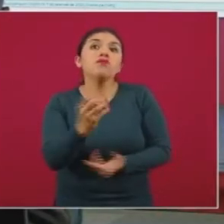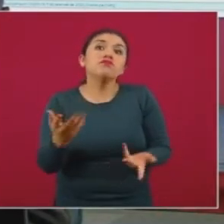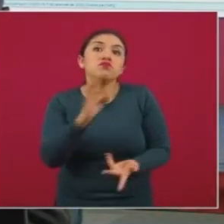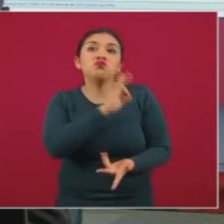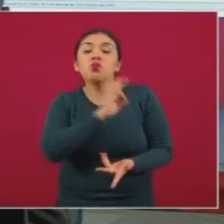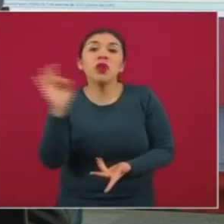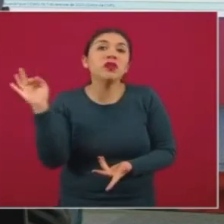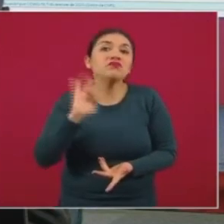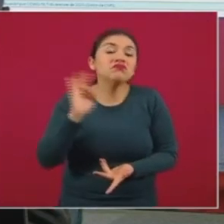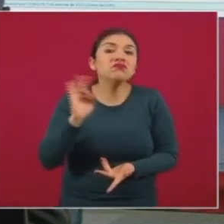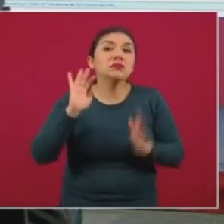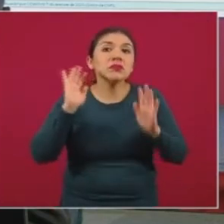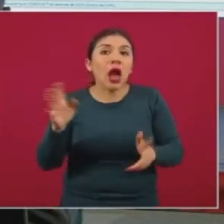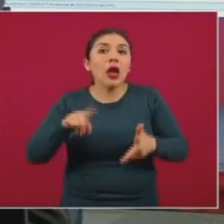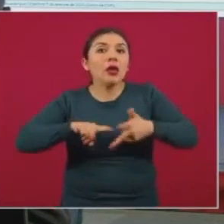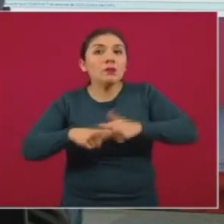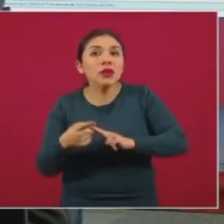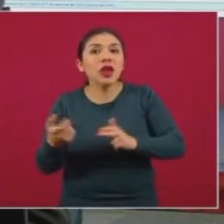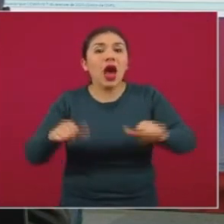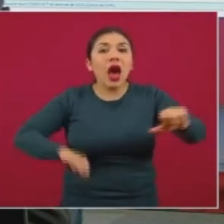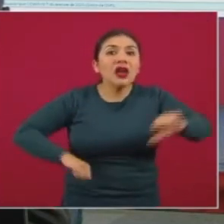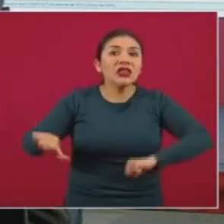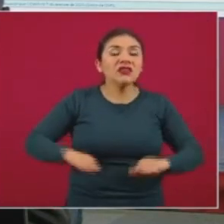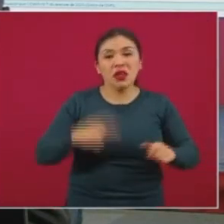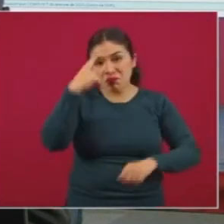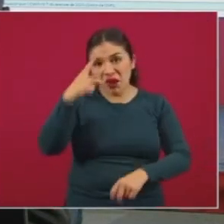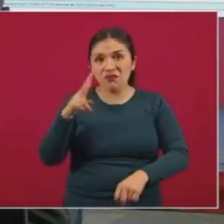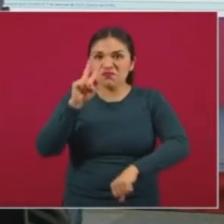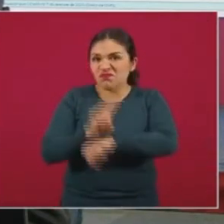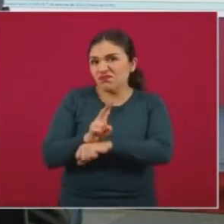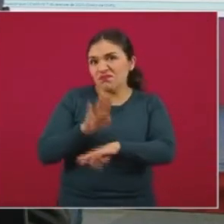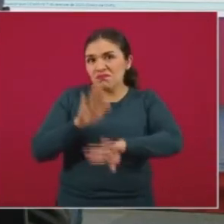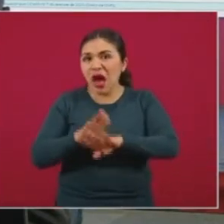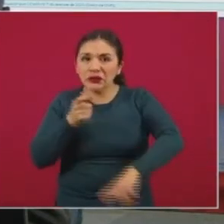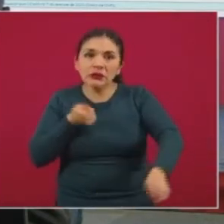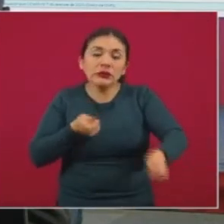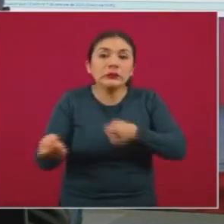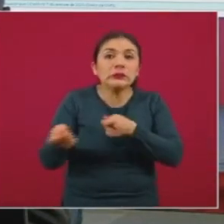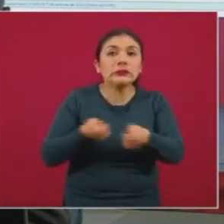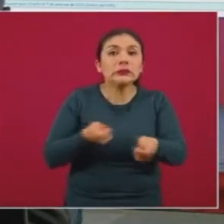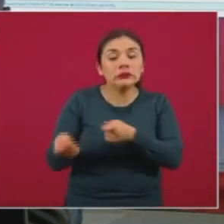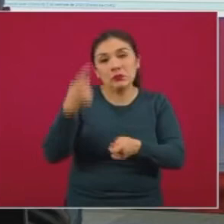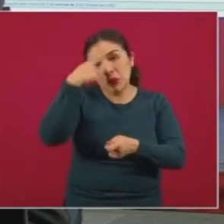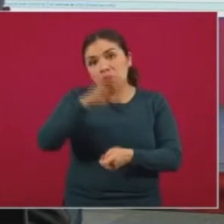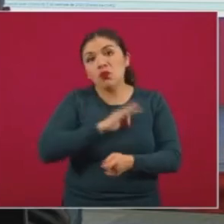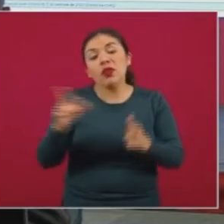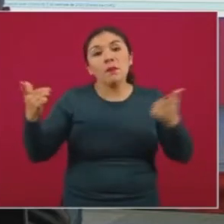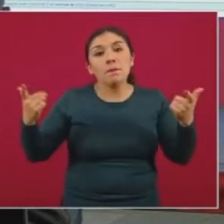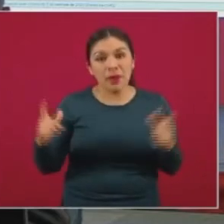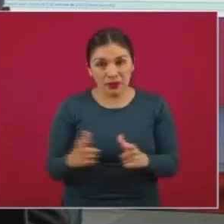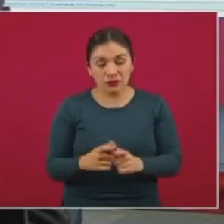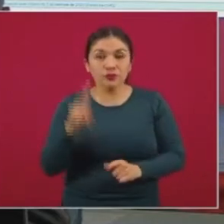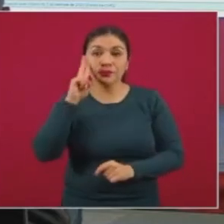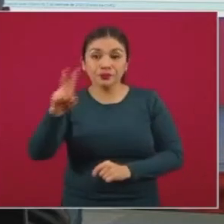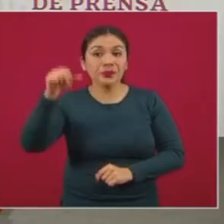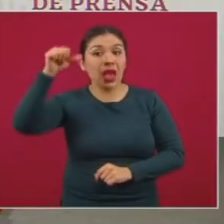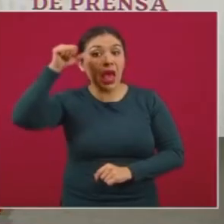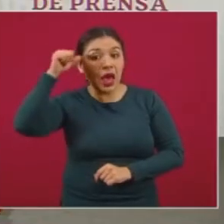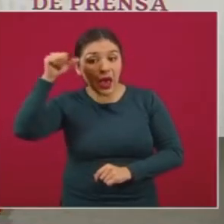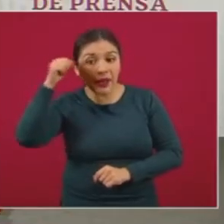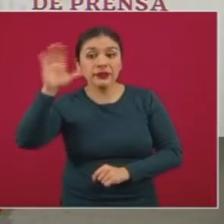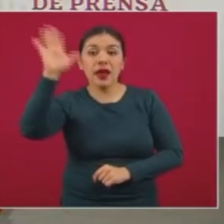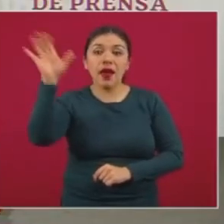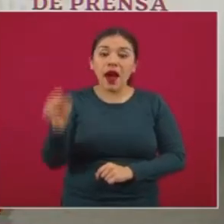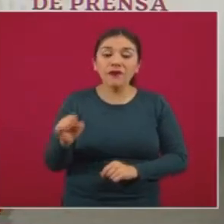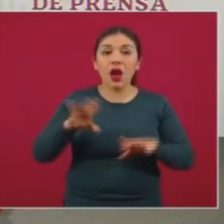en su momento llevar acciones de control que permitan una disminución. Asia, África y